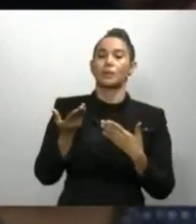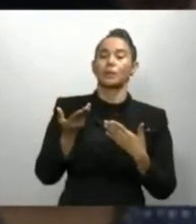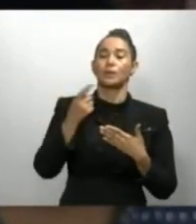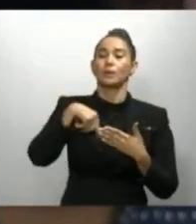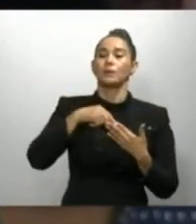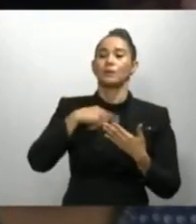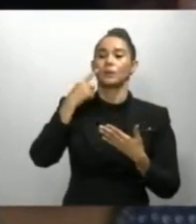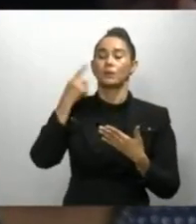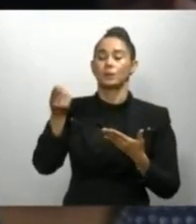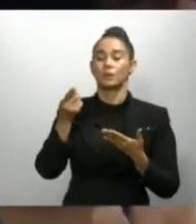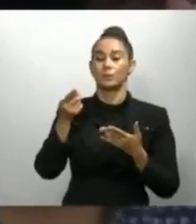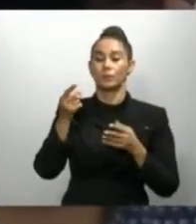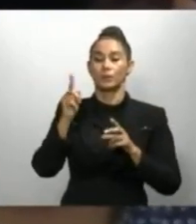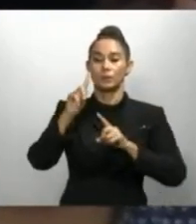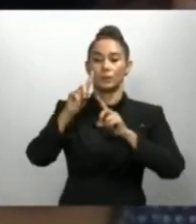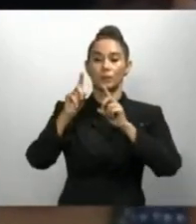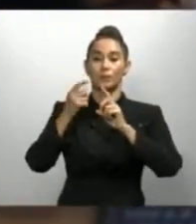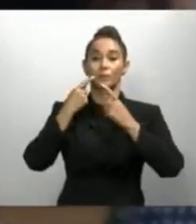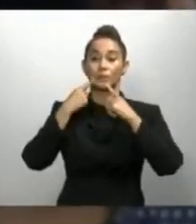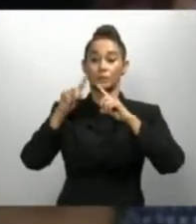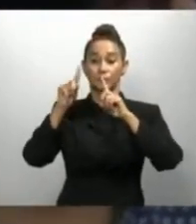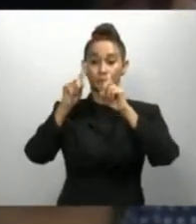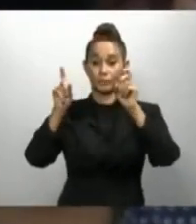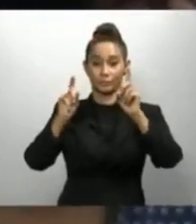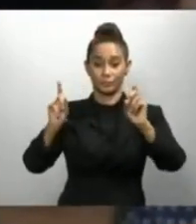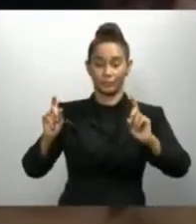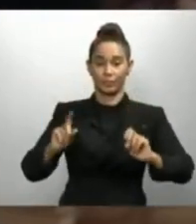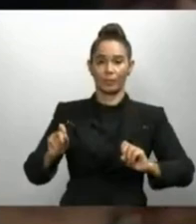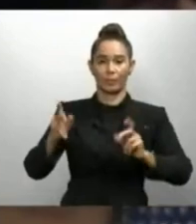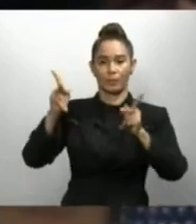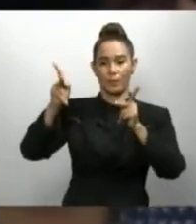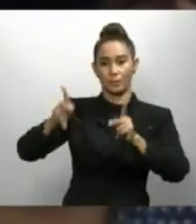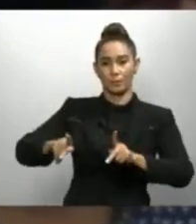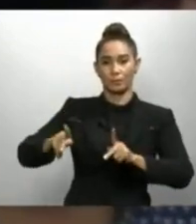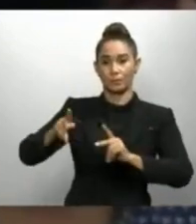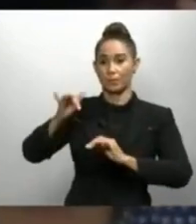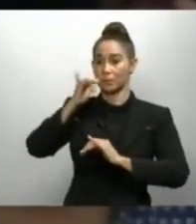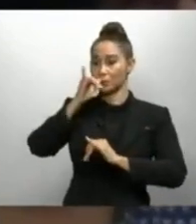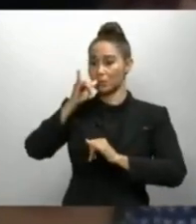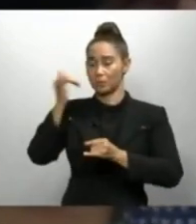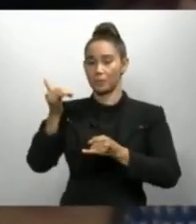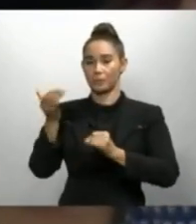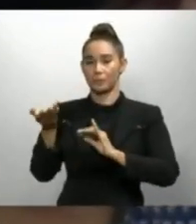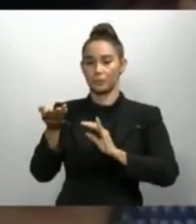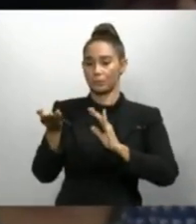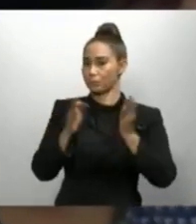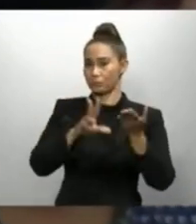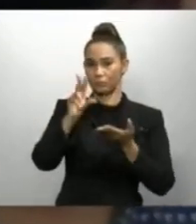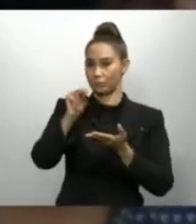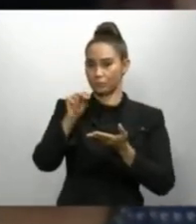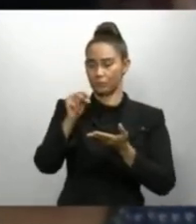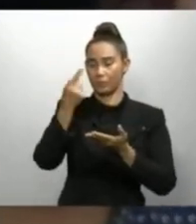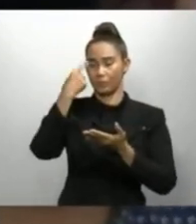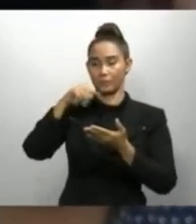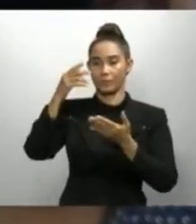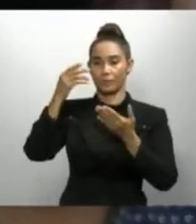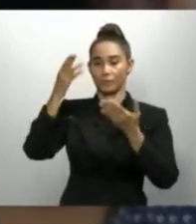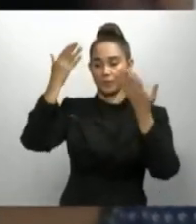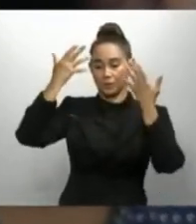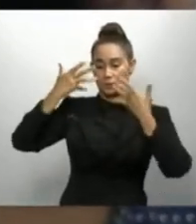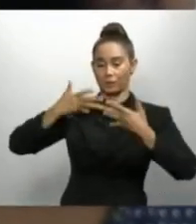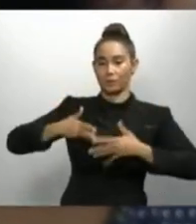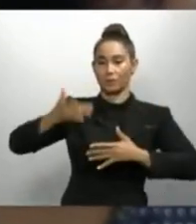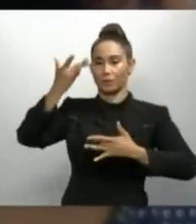hecho reportajes de personas que han resultado afectados, no solo, o sea, que han fallecido, sino que se han